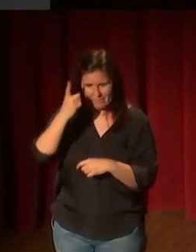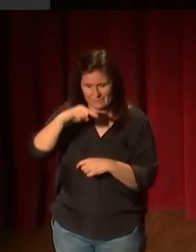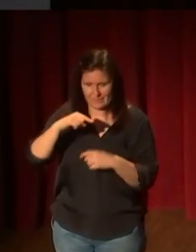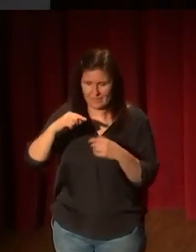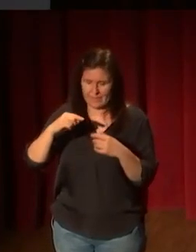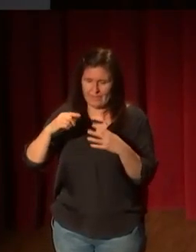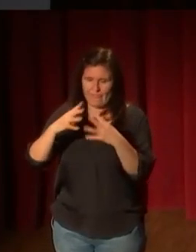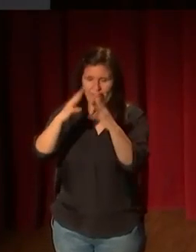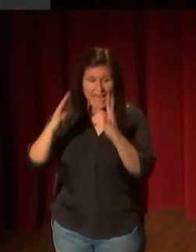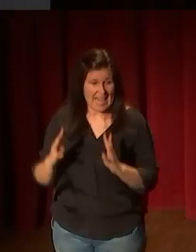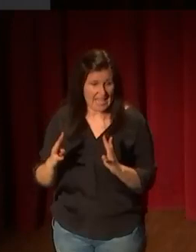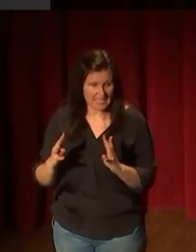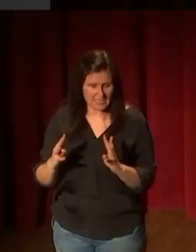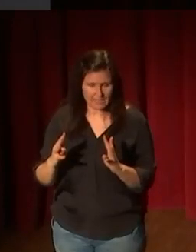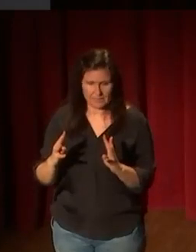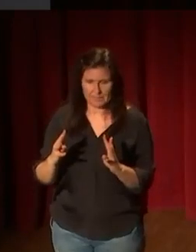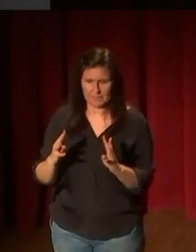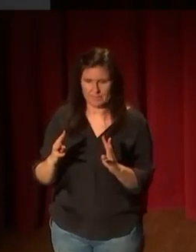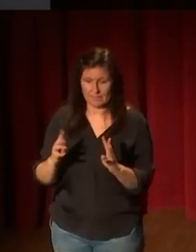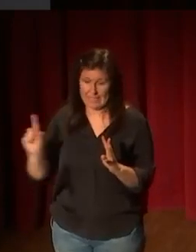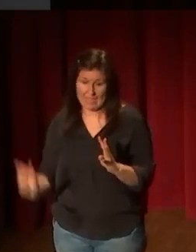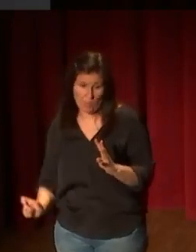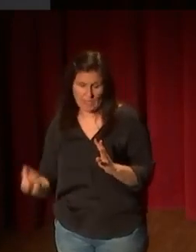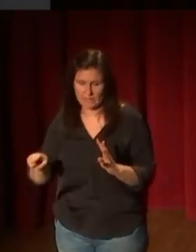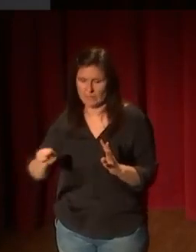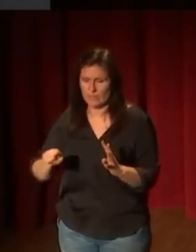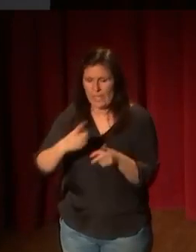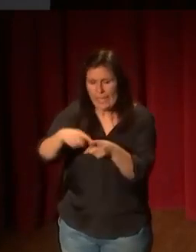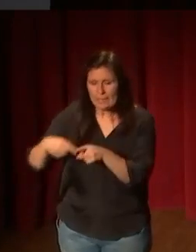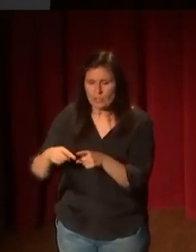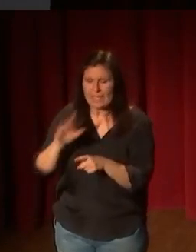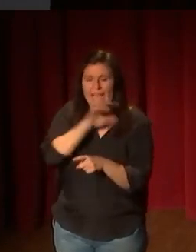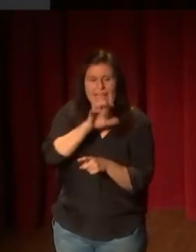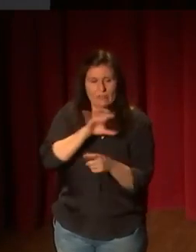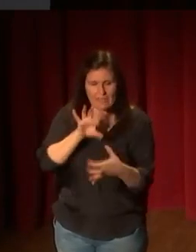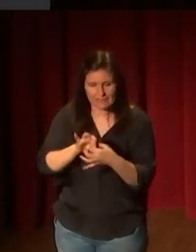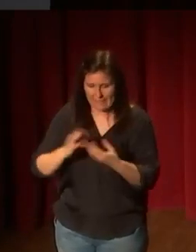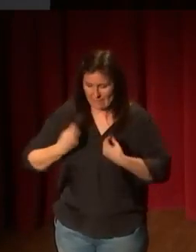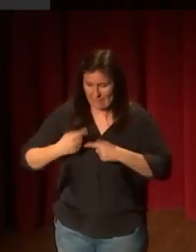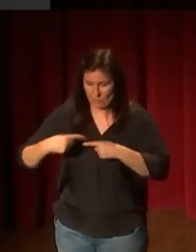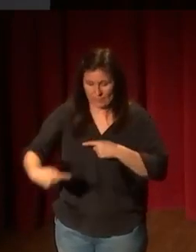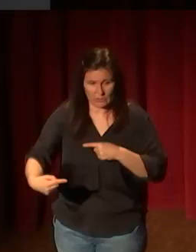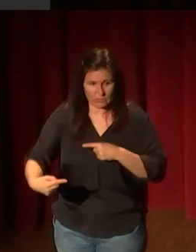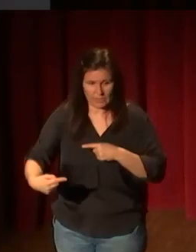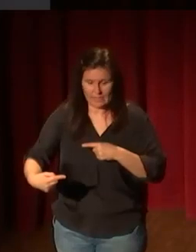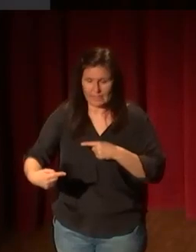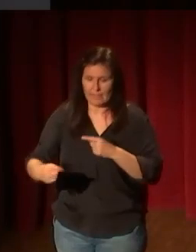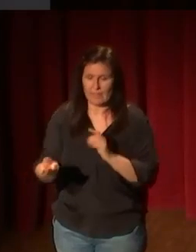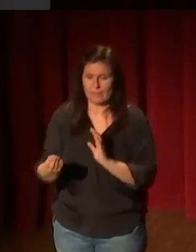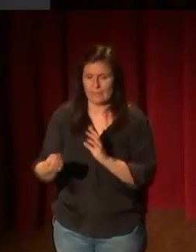napolitano que es un belén narrativo con muchos elementos anecdóticos y propios de la vida cotidiana que había introducido